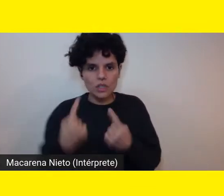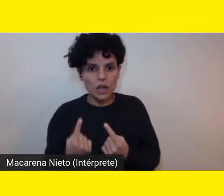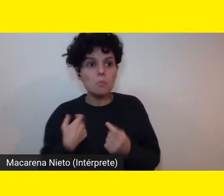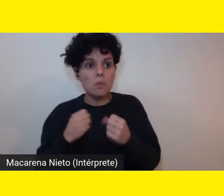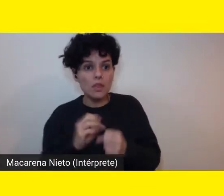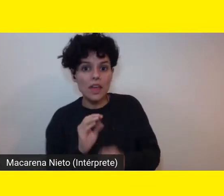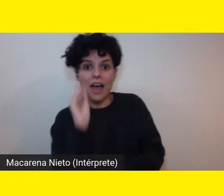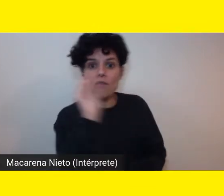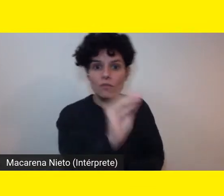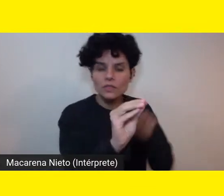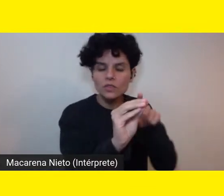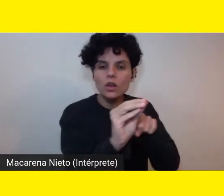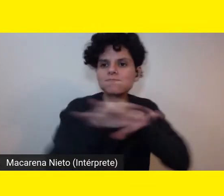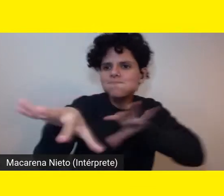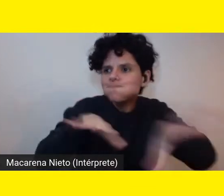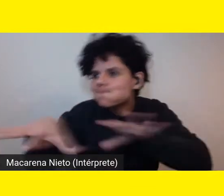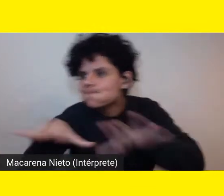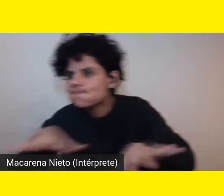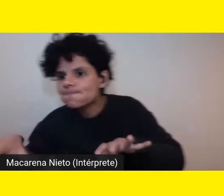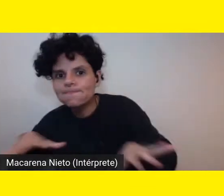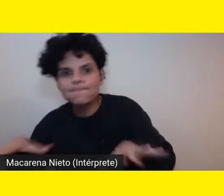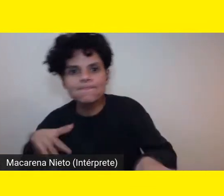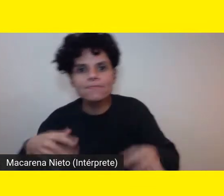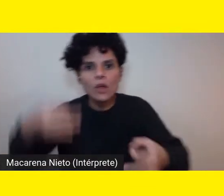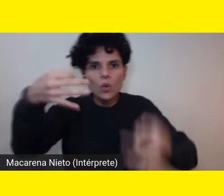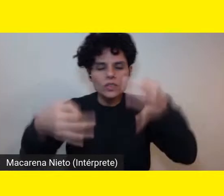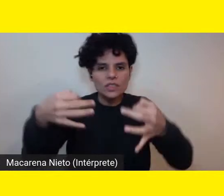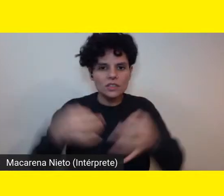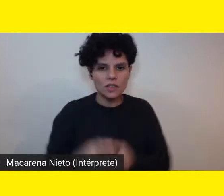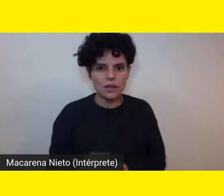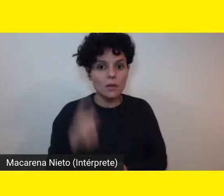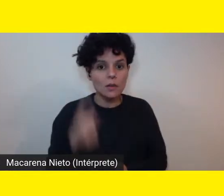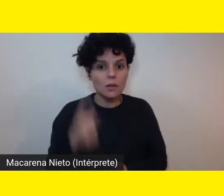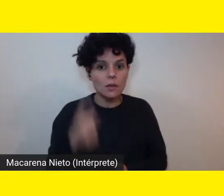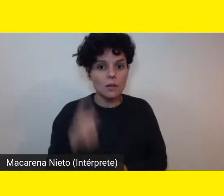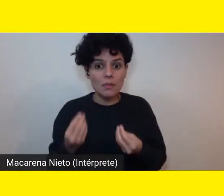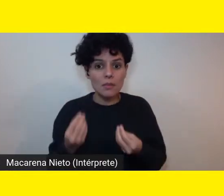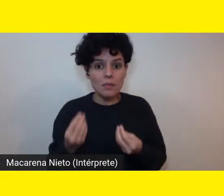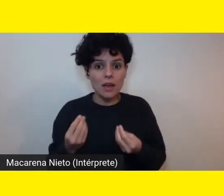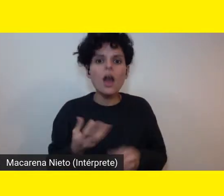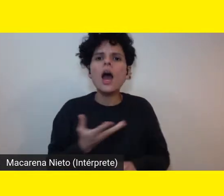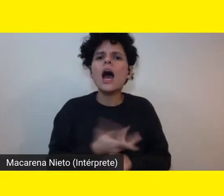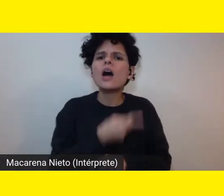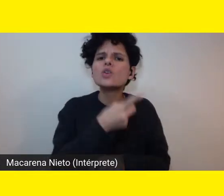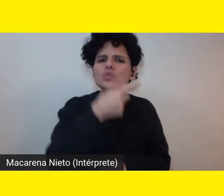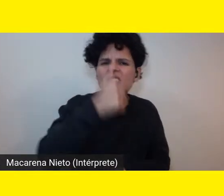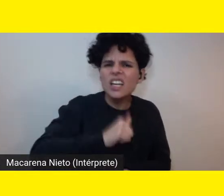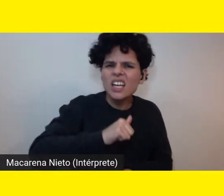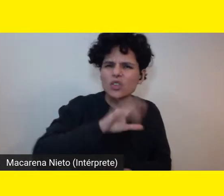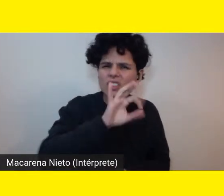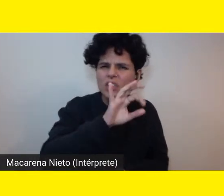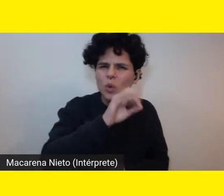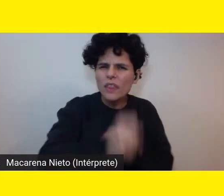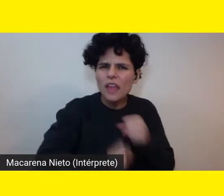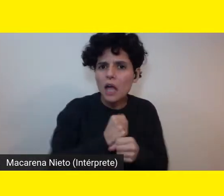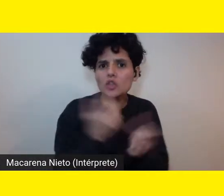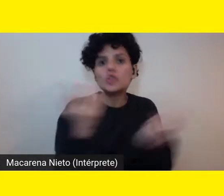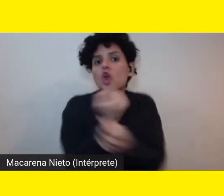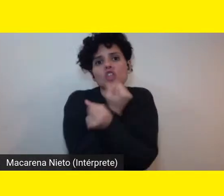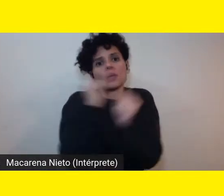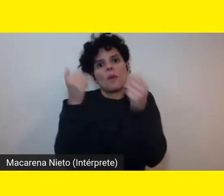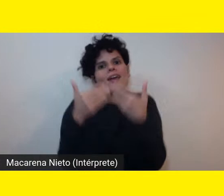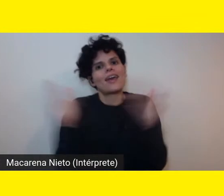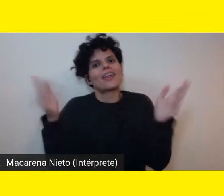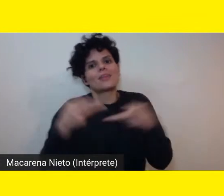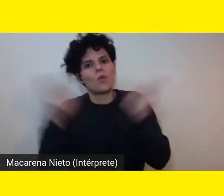propio, de oficio. Pero, sin embargo, no se hacen porque estos antecedentes están afectos a un secreto de 50 años. Entonces, creo que hay algunos elementos importantes a